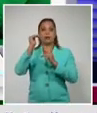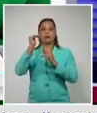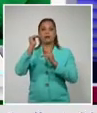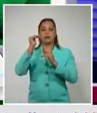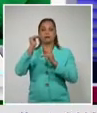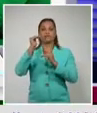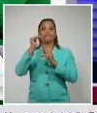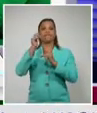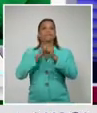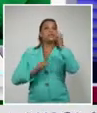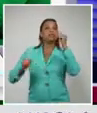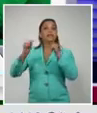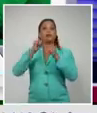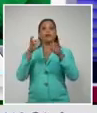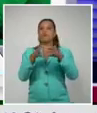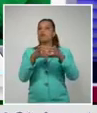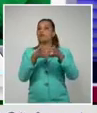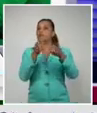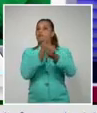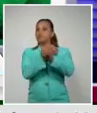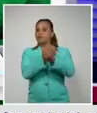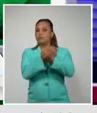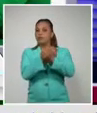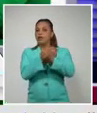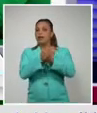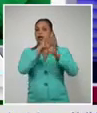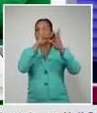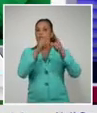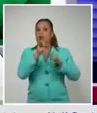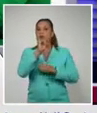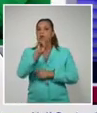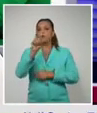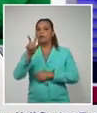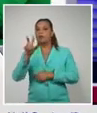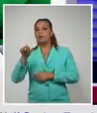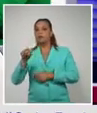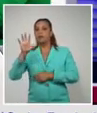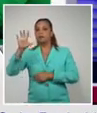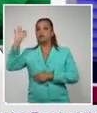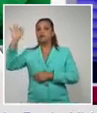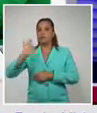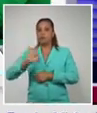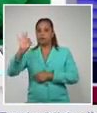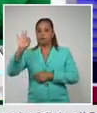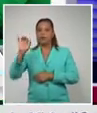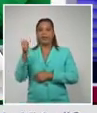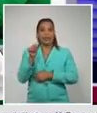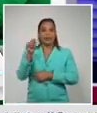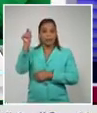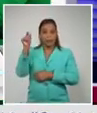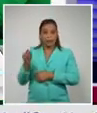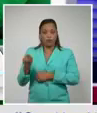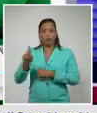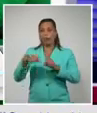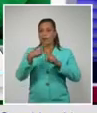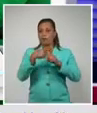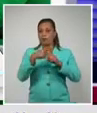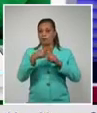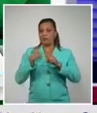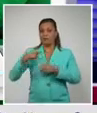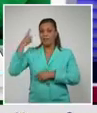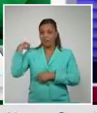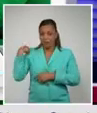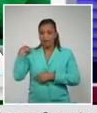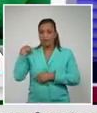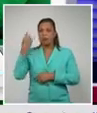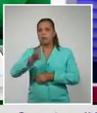riesgo. En el acumulado es el 92,5%. 10 de los casos que se diagnosticaron ayer, como ya